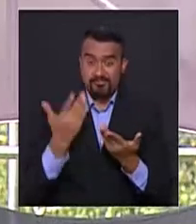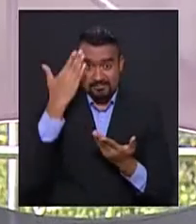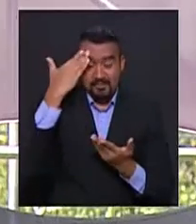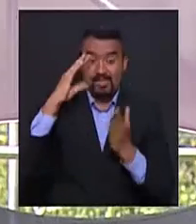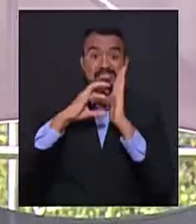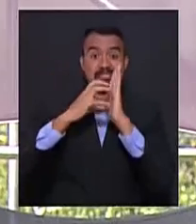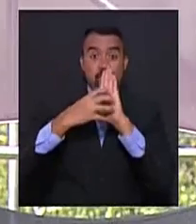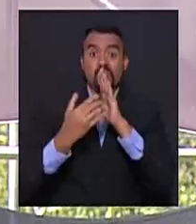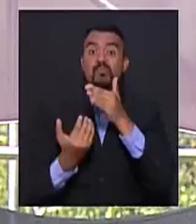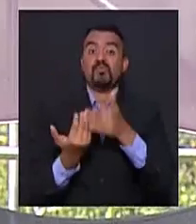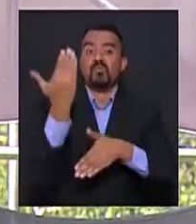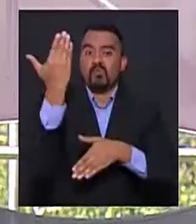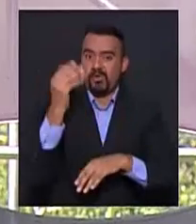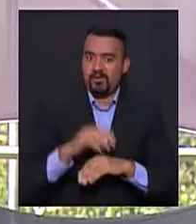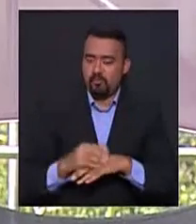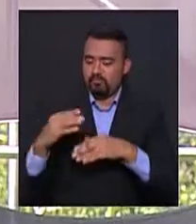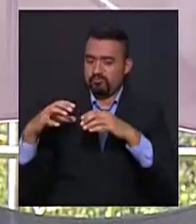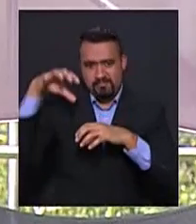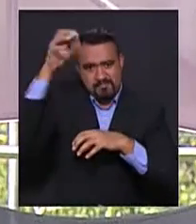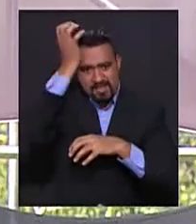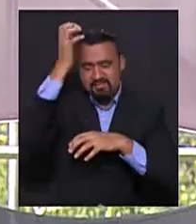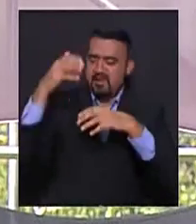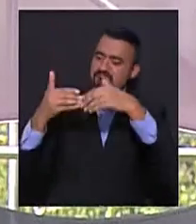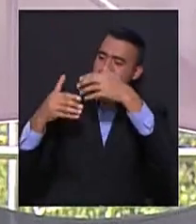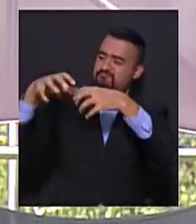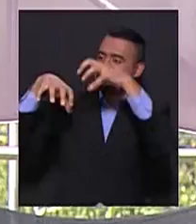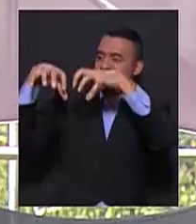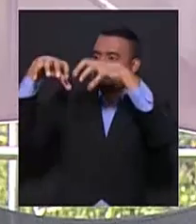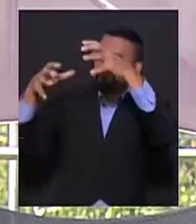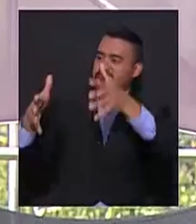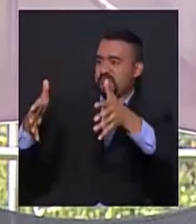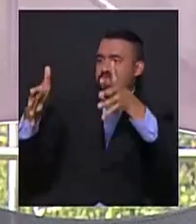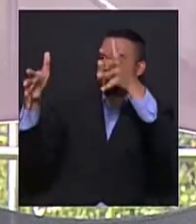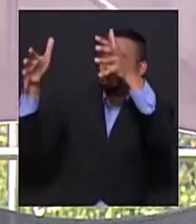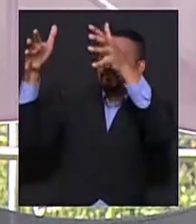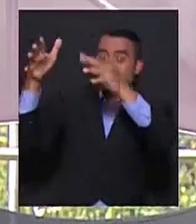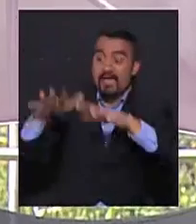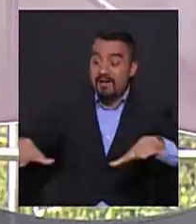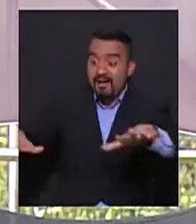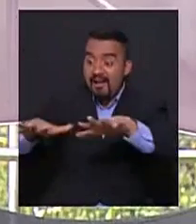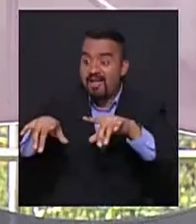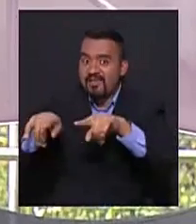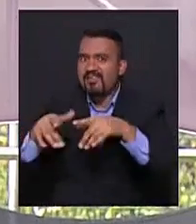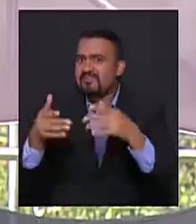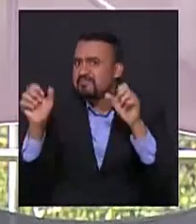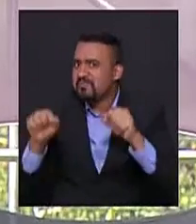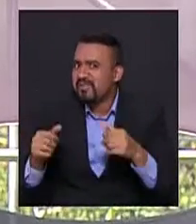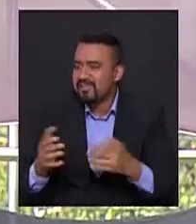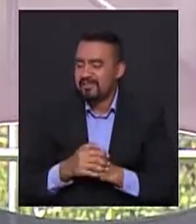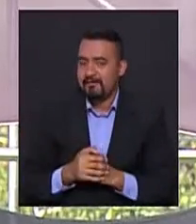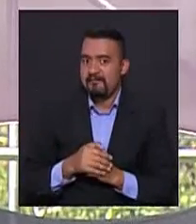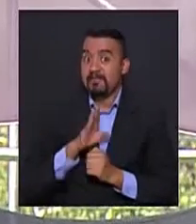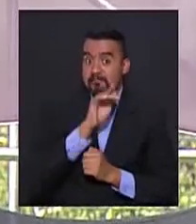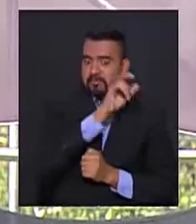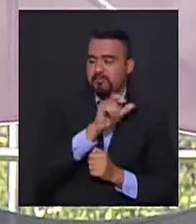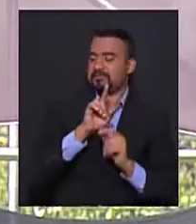un memorial que se levantará durante los próximos meses, un espacio público que nos pertenezca a todos para